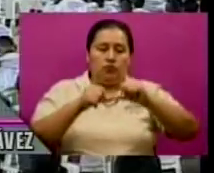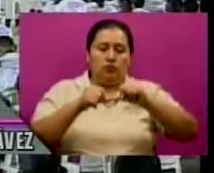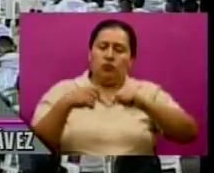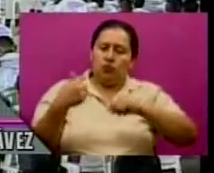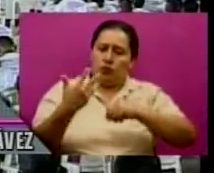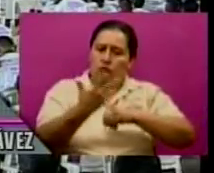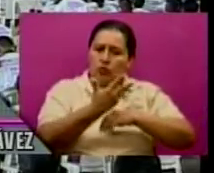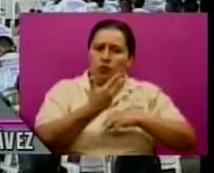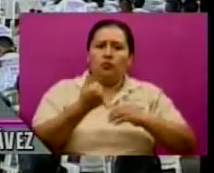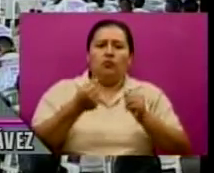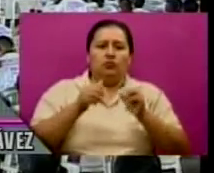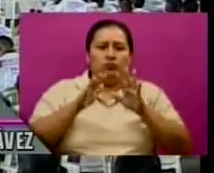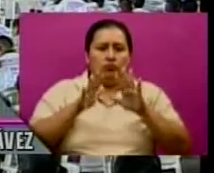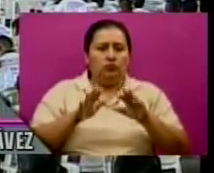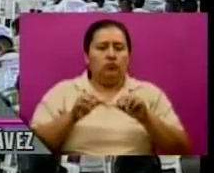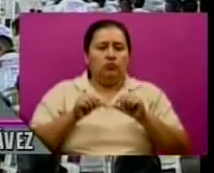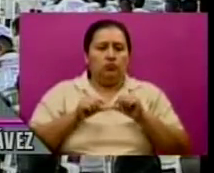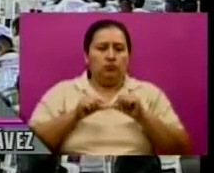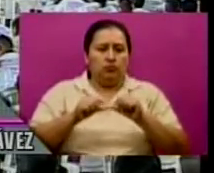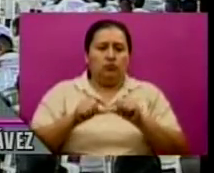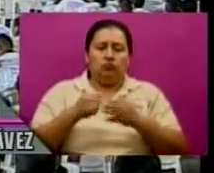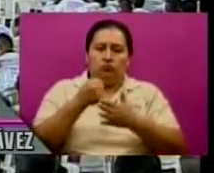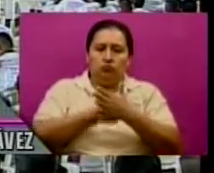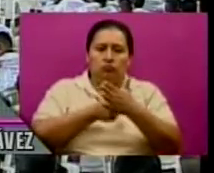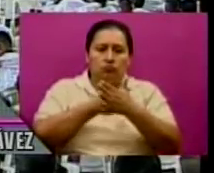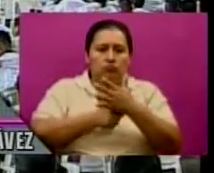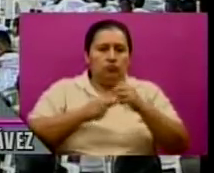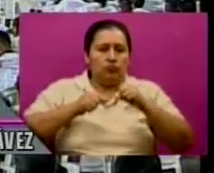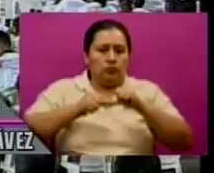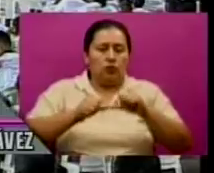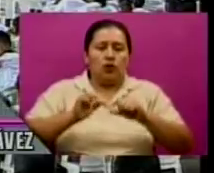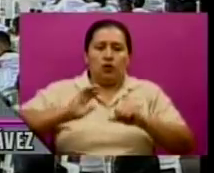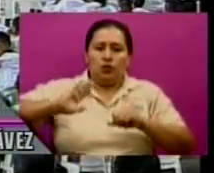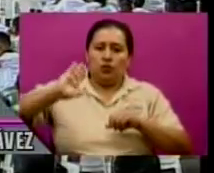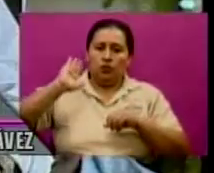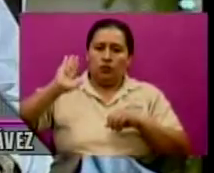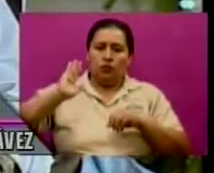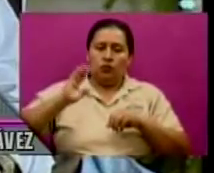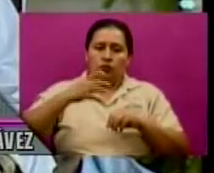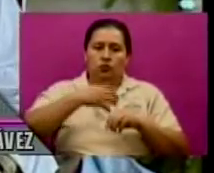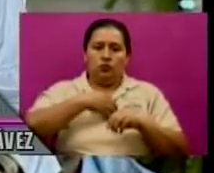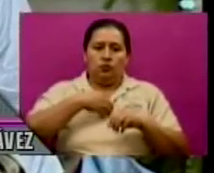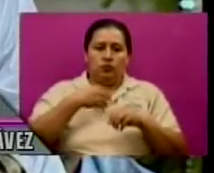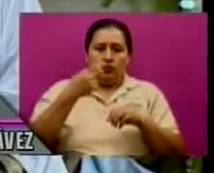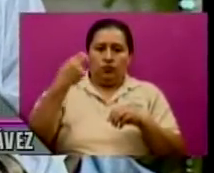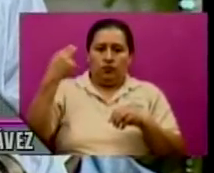Estamos en esa batalla, en ese compromiso histórico.